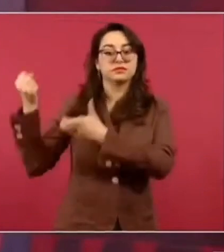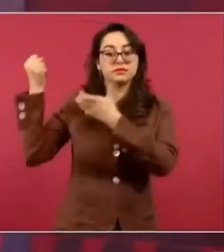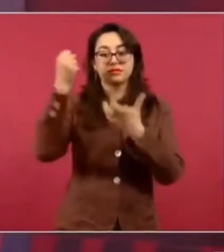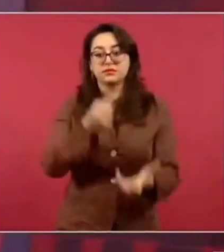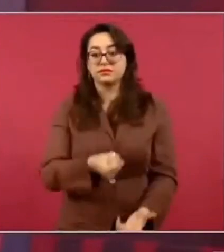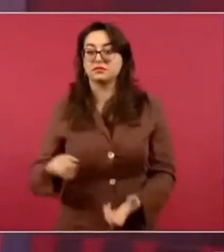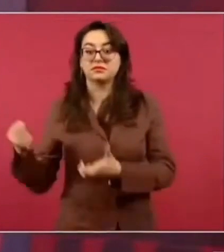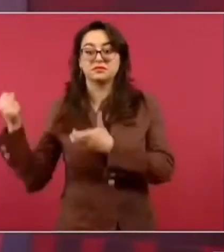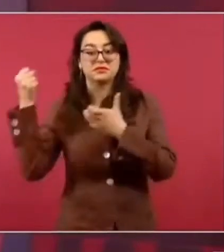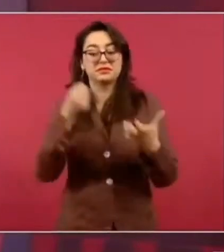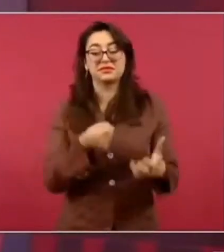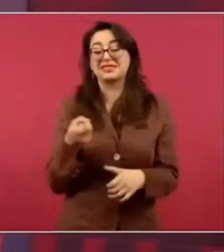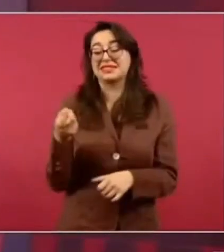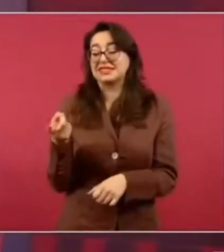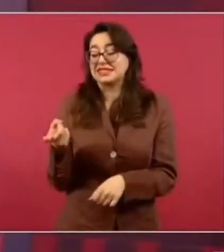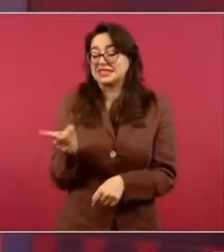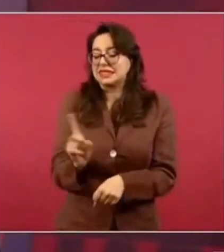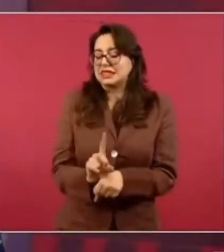hasta